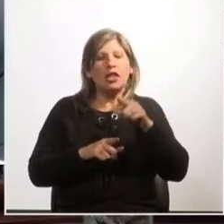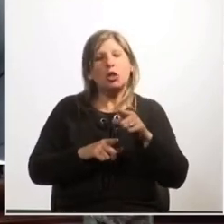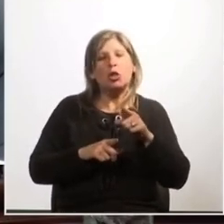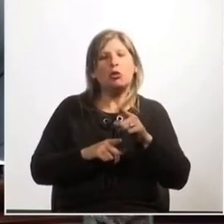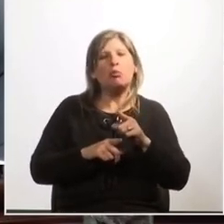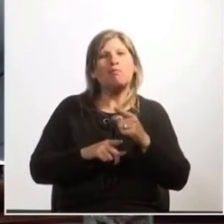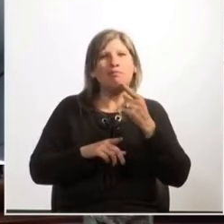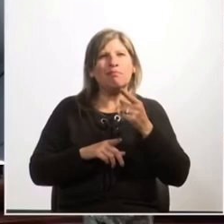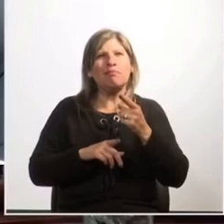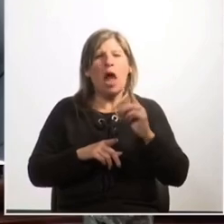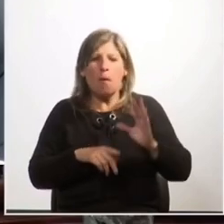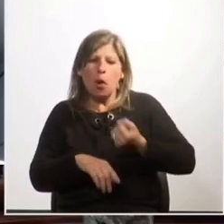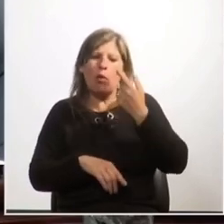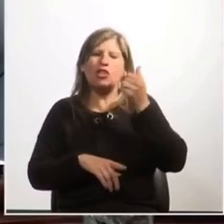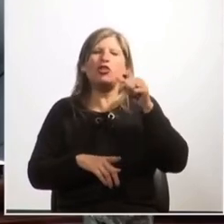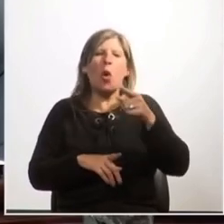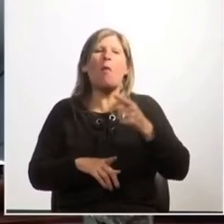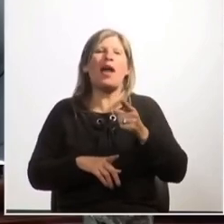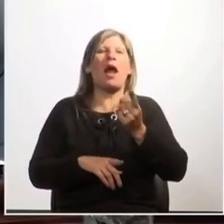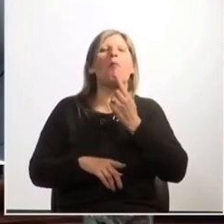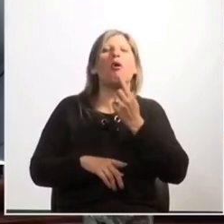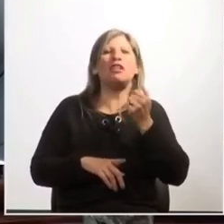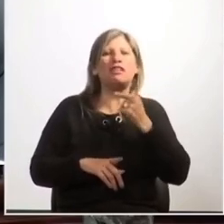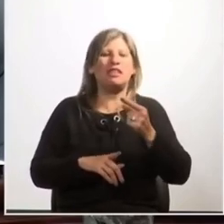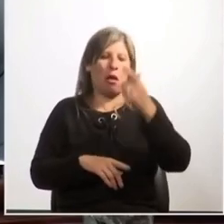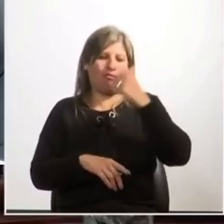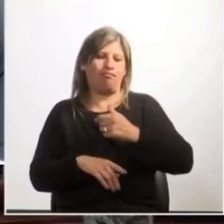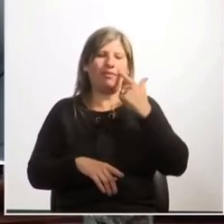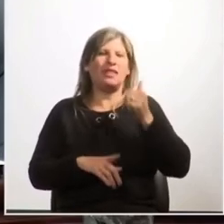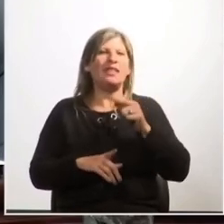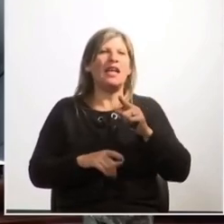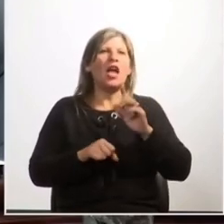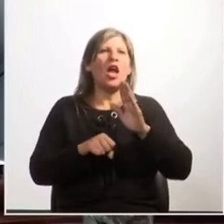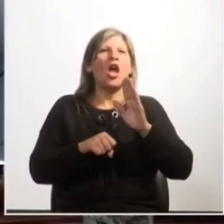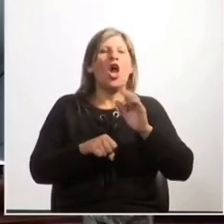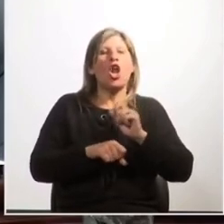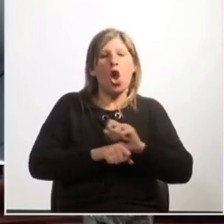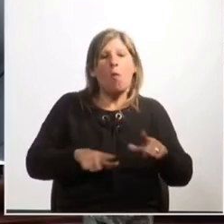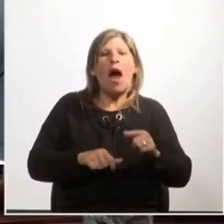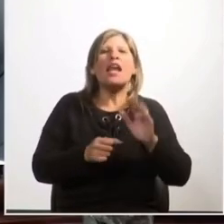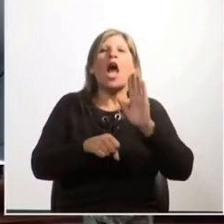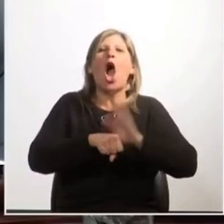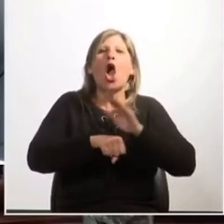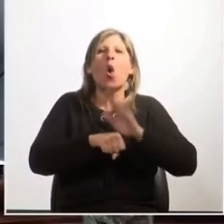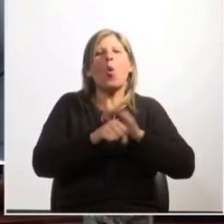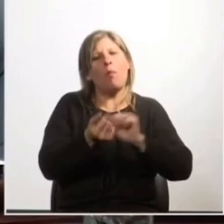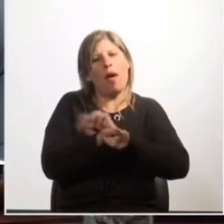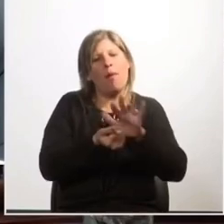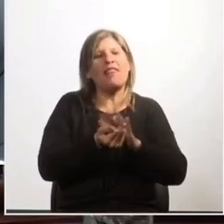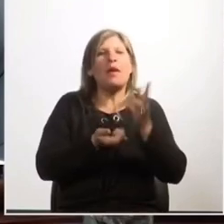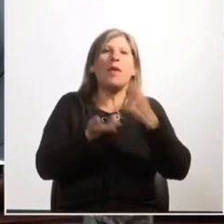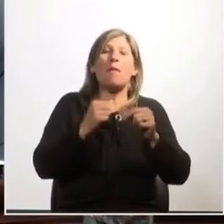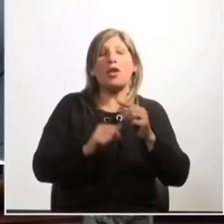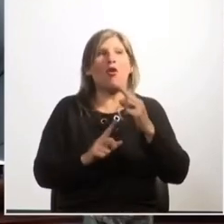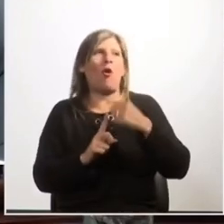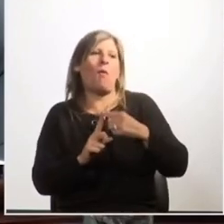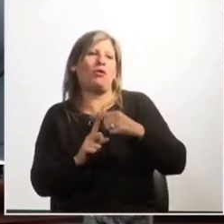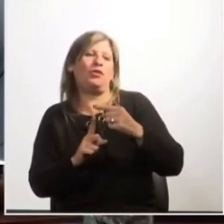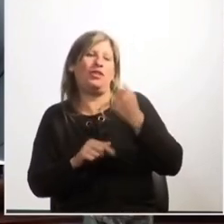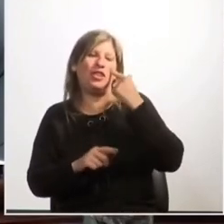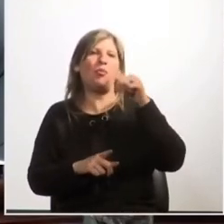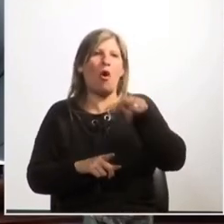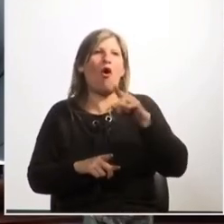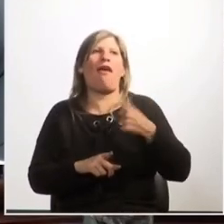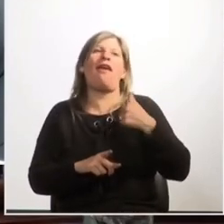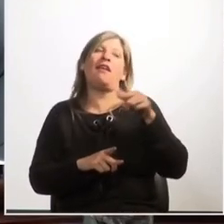político discrecional. Lo malo era culpa de la pandemia, pero lo bueno, como la baja circunstancial en los delitos, eran mérito